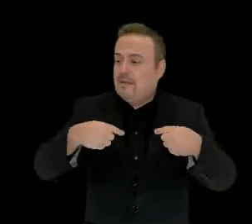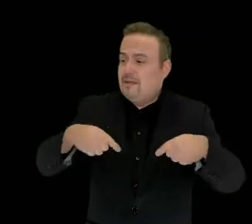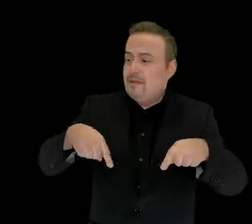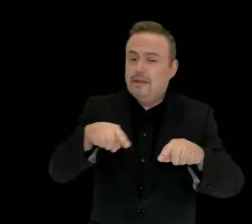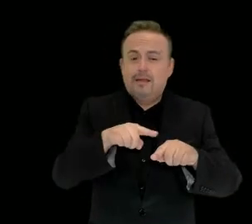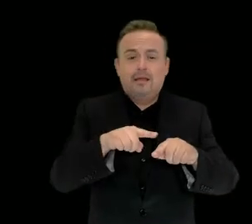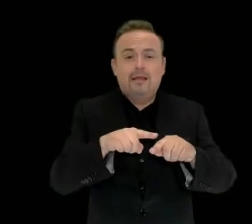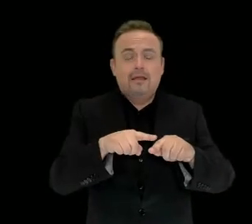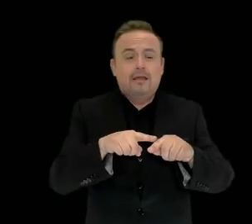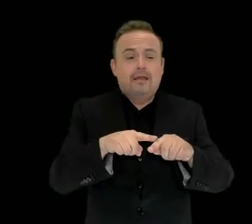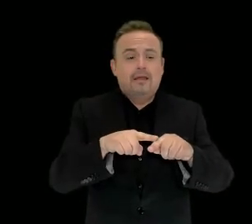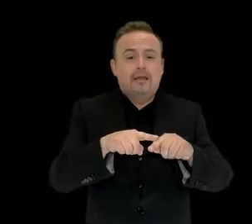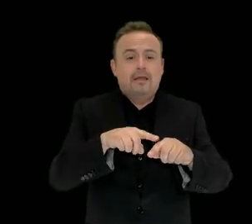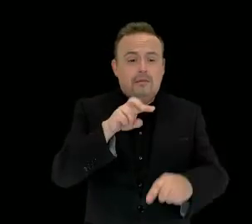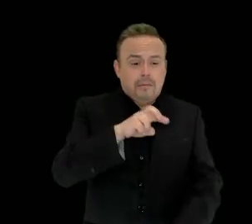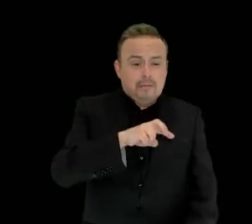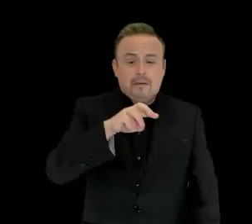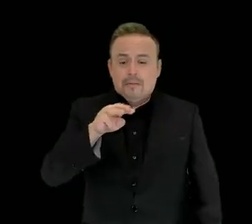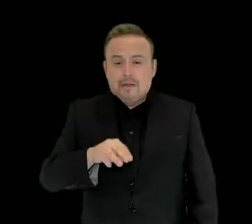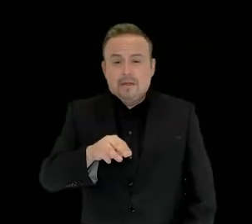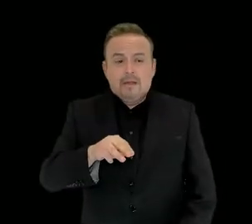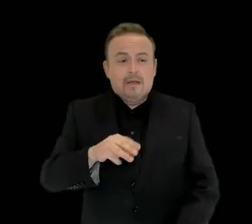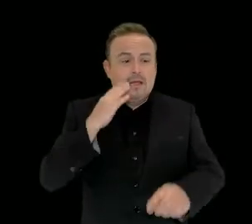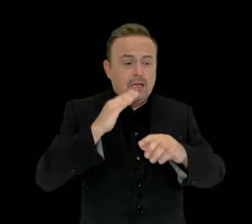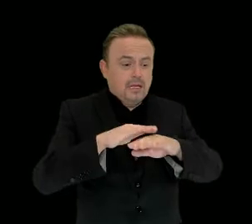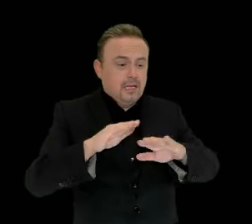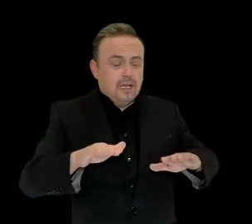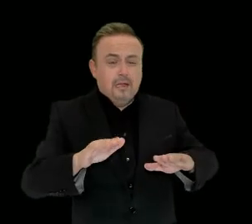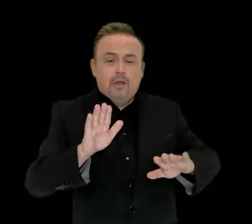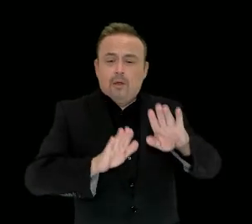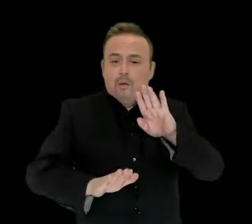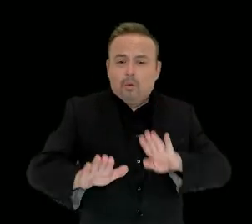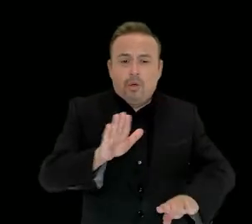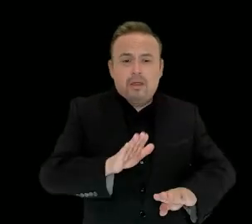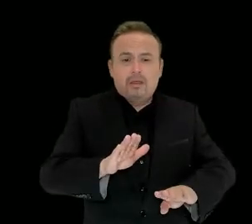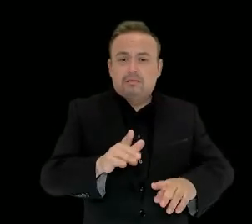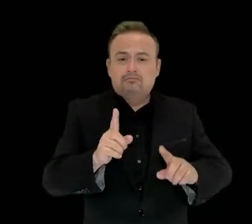nosotros debemos cuidarles y no lo hacemos.